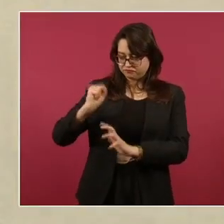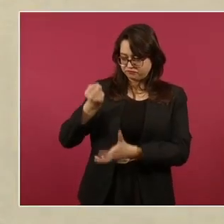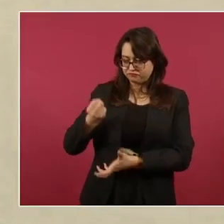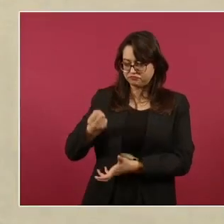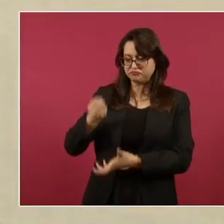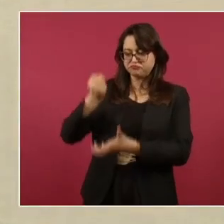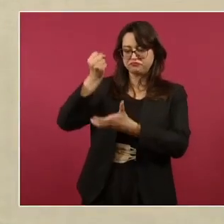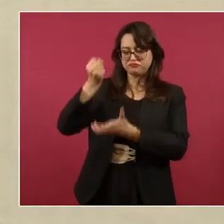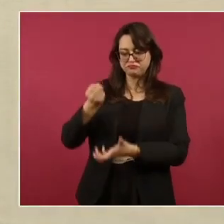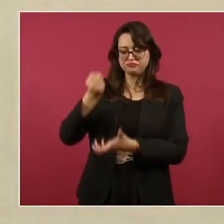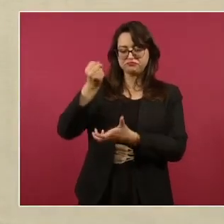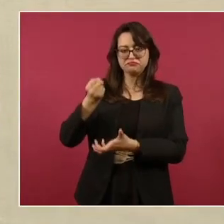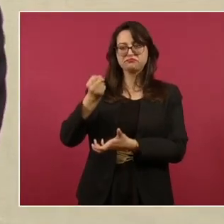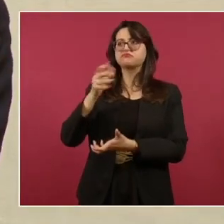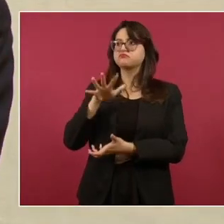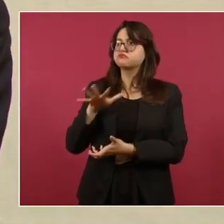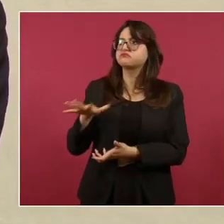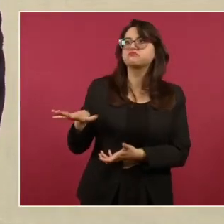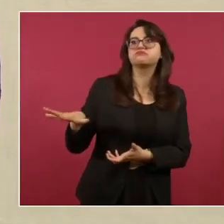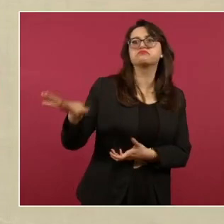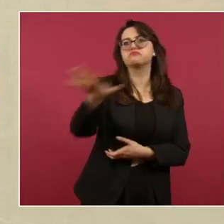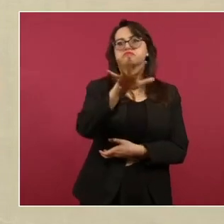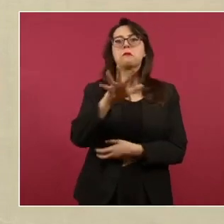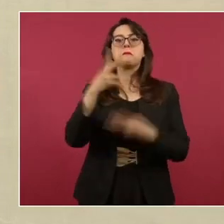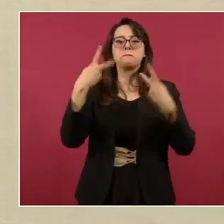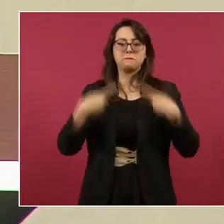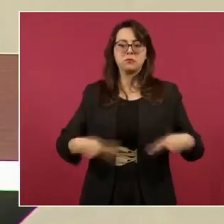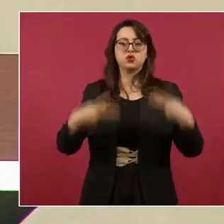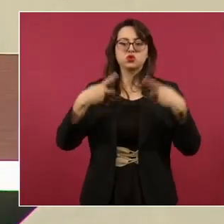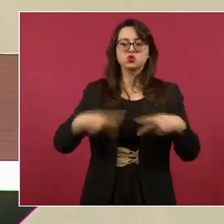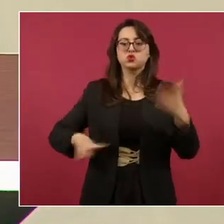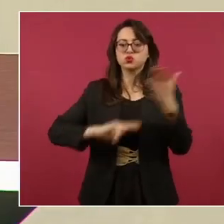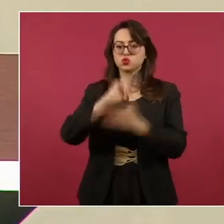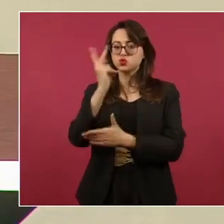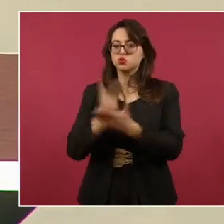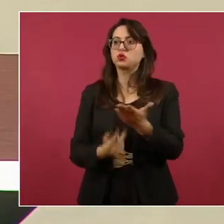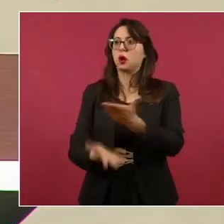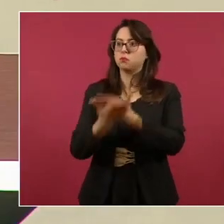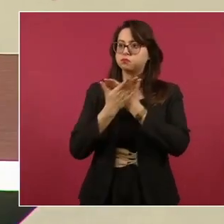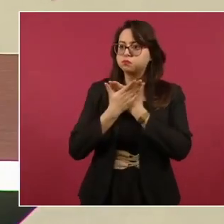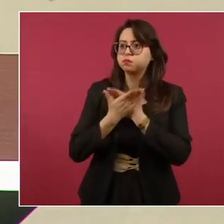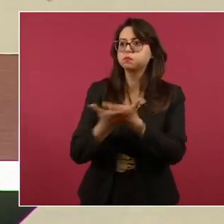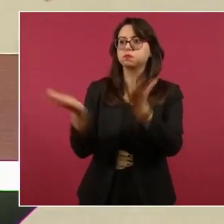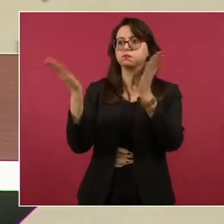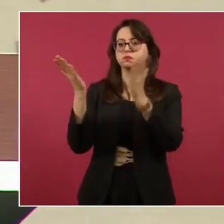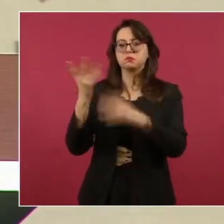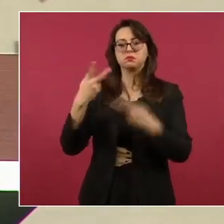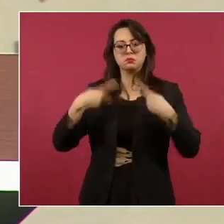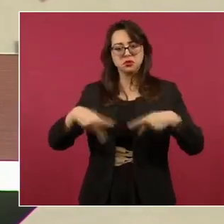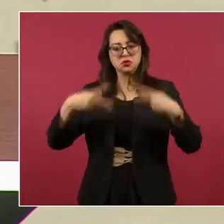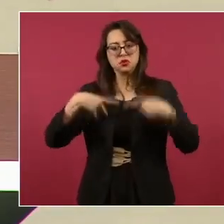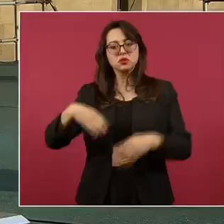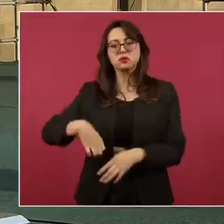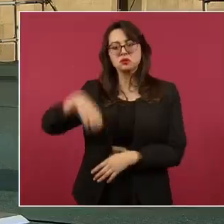se destina a financiar los programas de bienestar como la pensión a los adultos mayores,